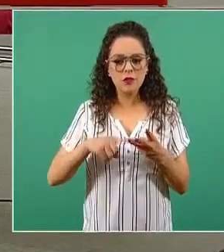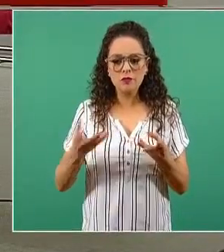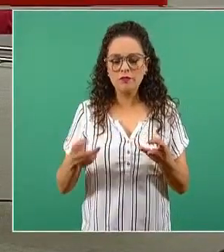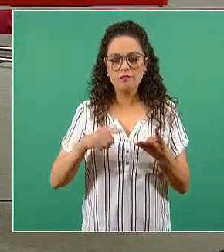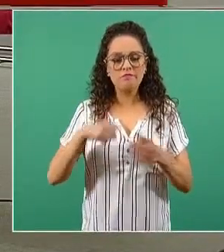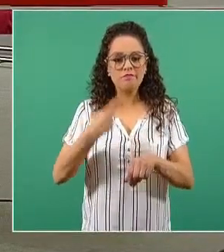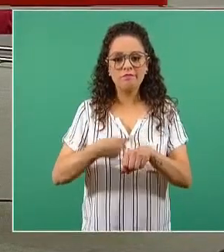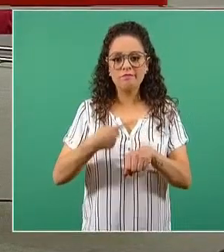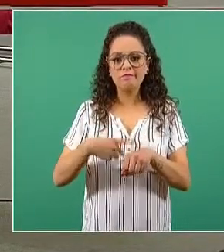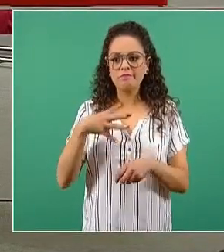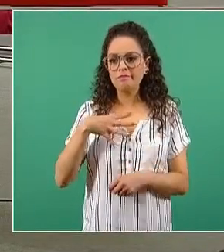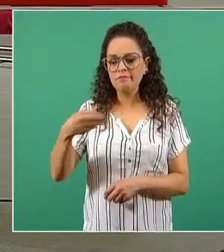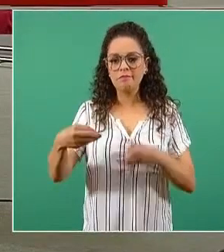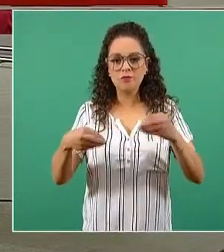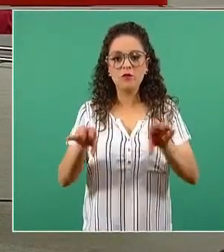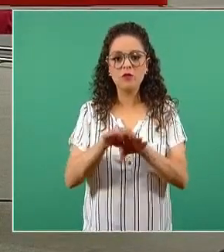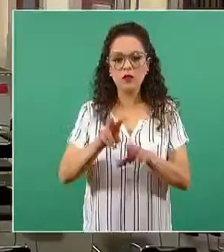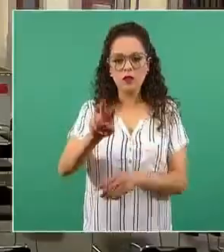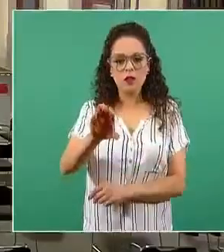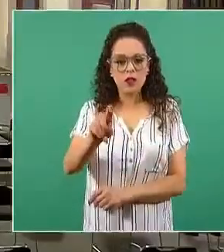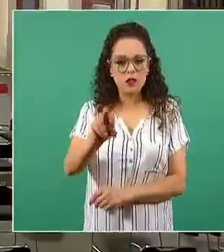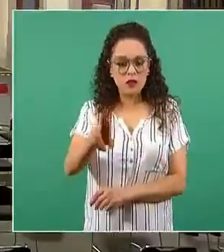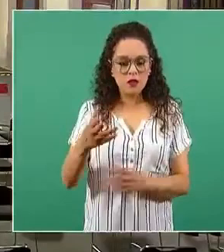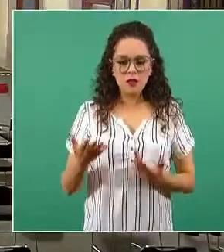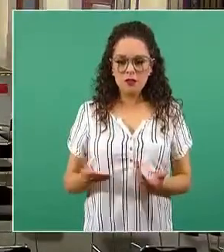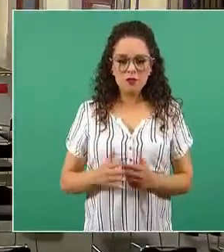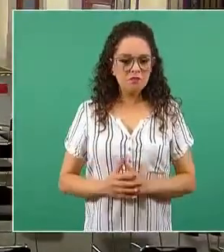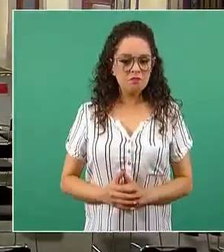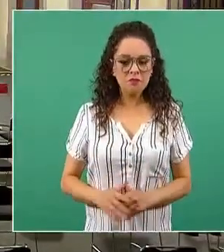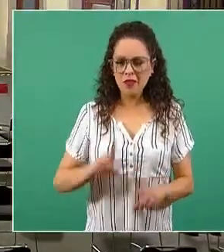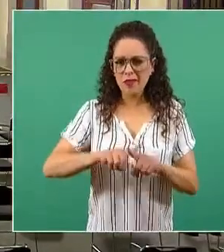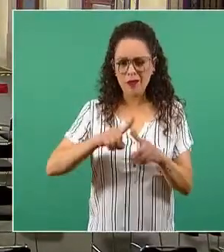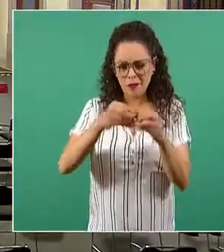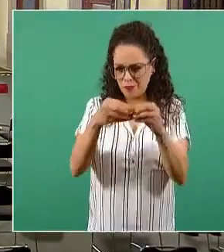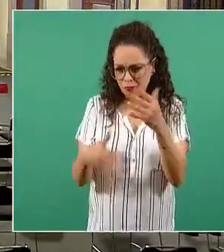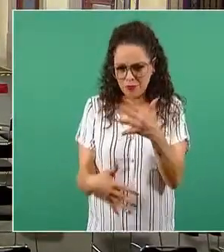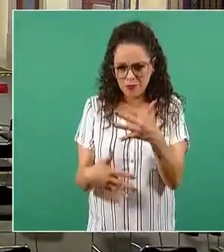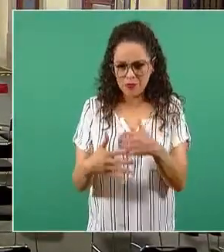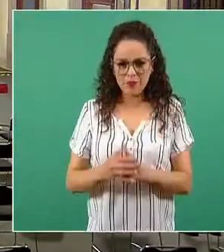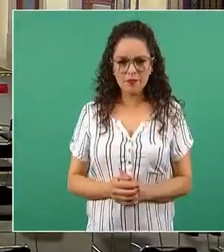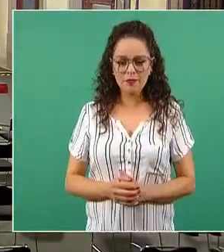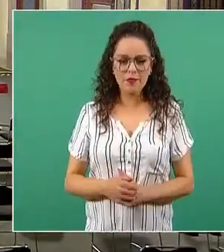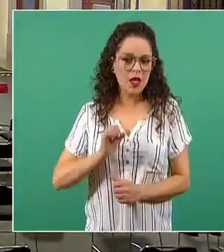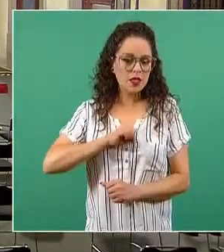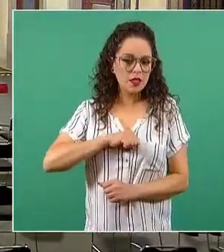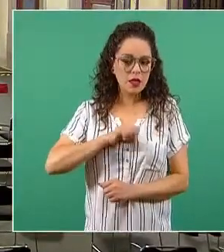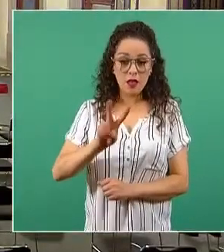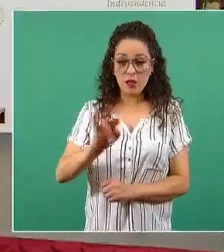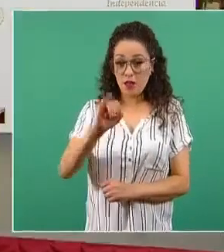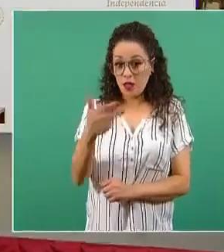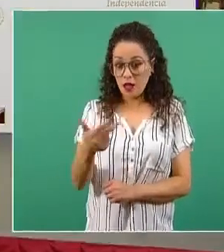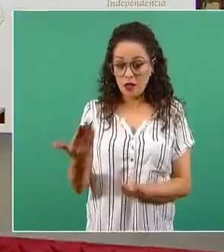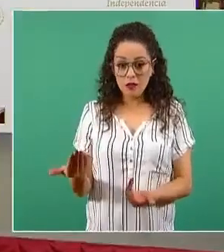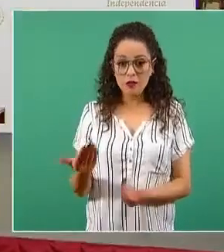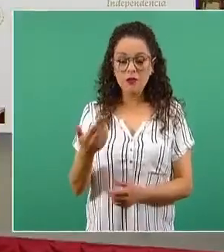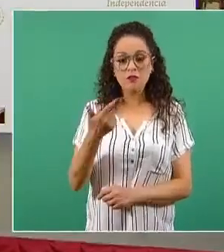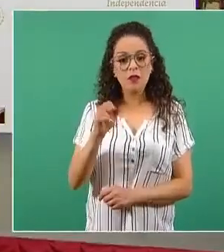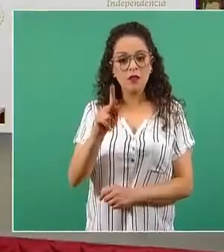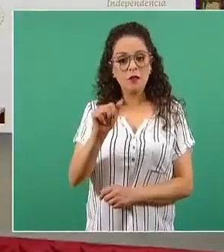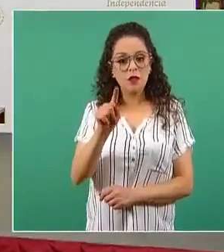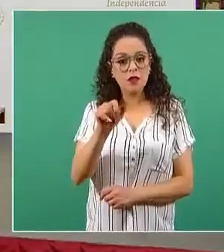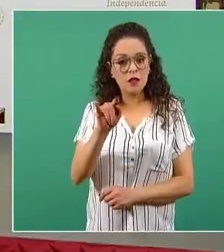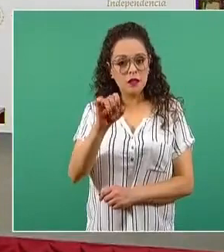enfermedades transmitidas por vectores, en fin, el VIH-Sida, la hepatitis